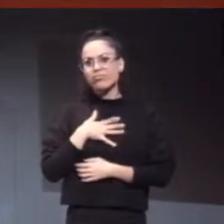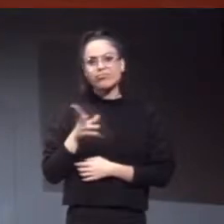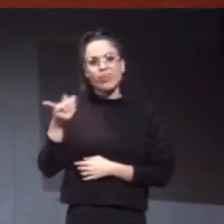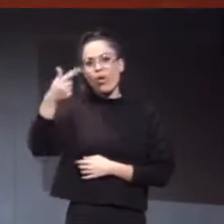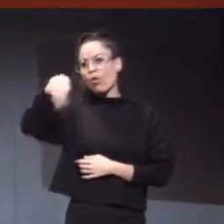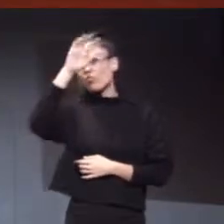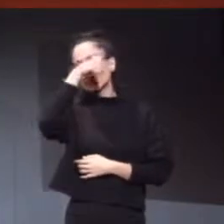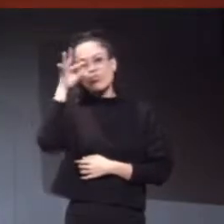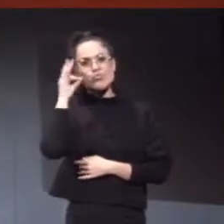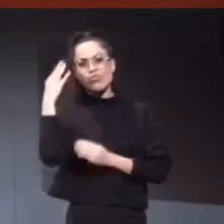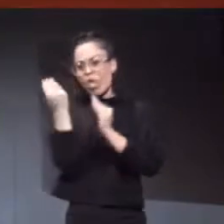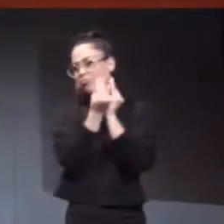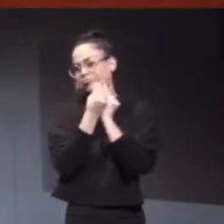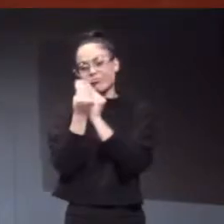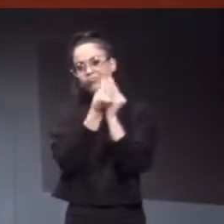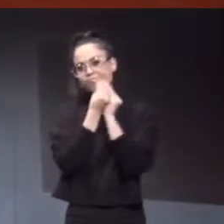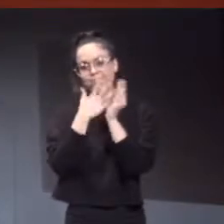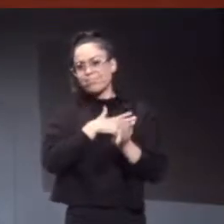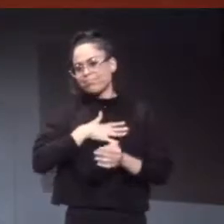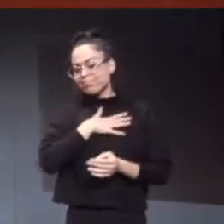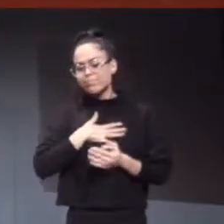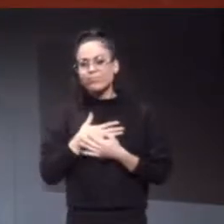con todas para realmente